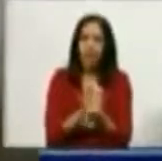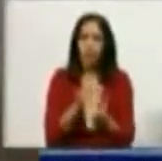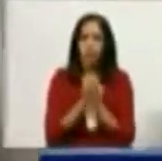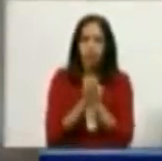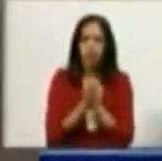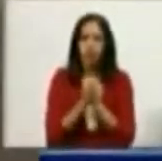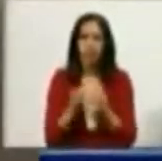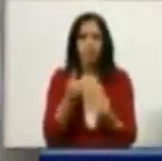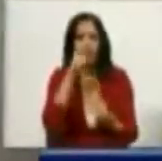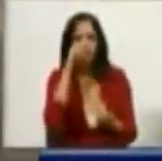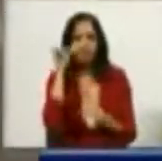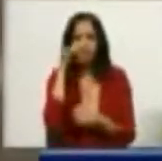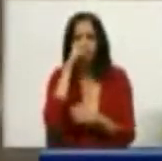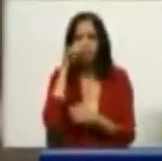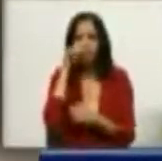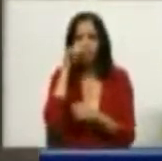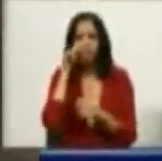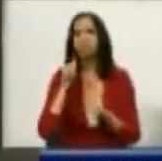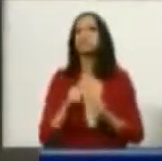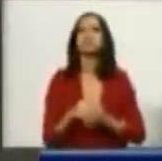Nacho Aquí está candidatos